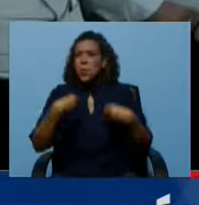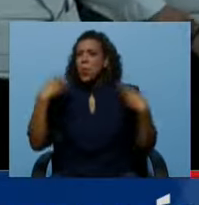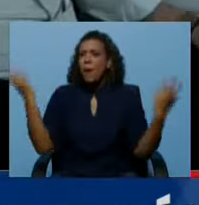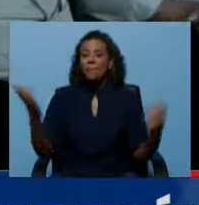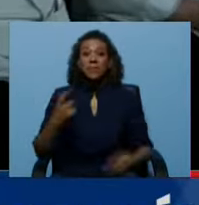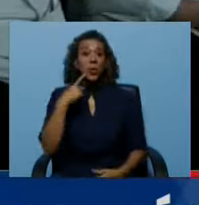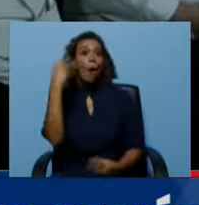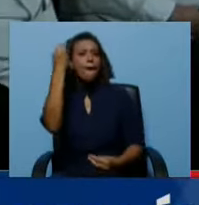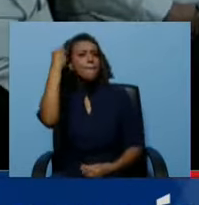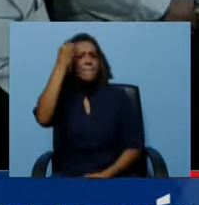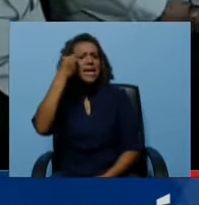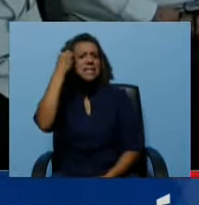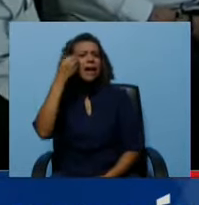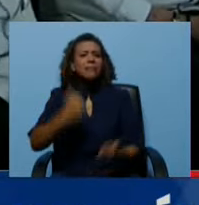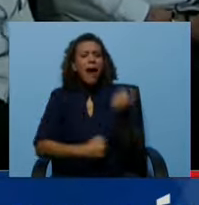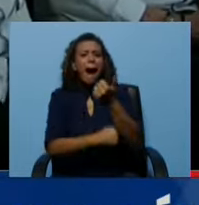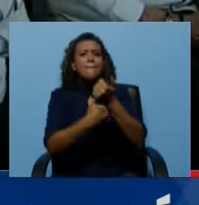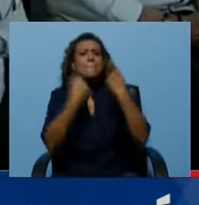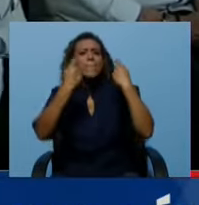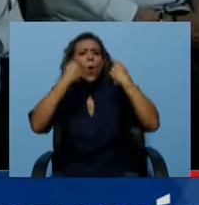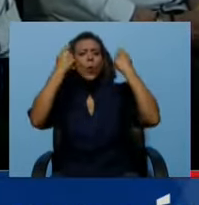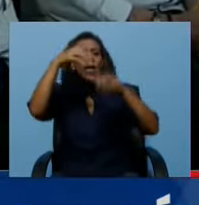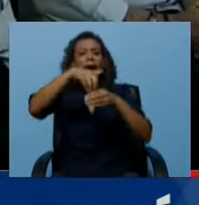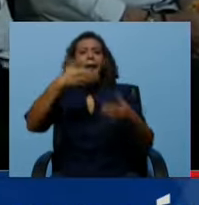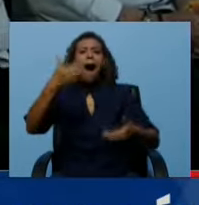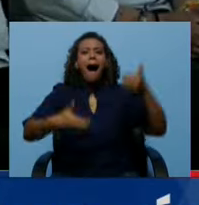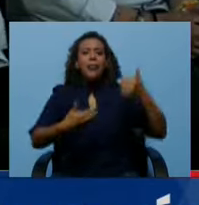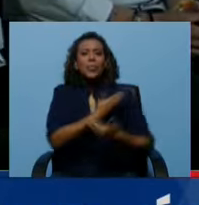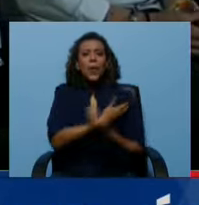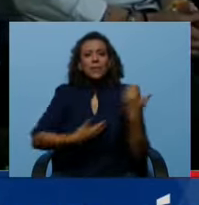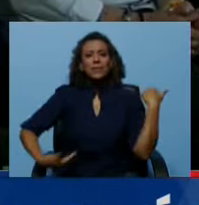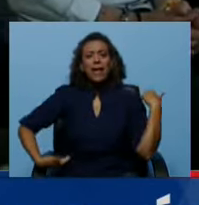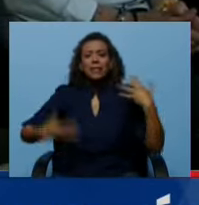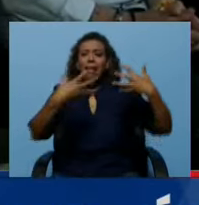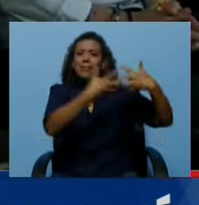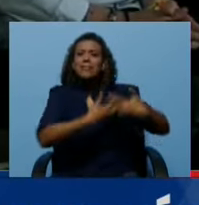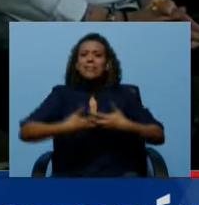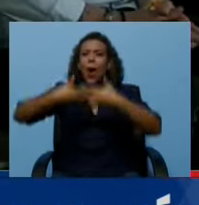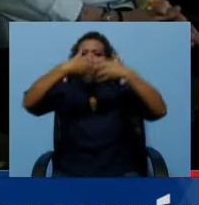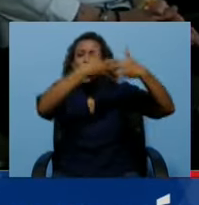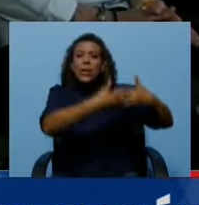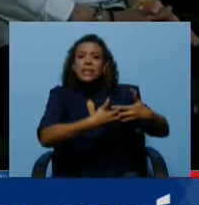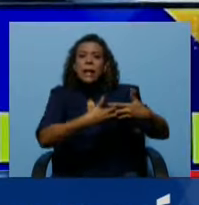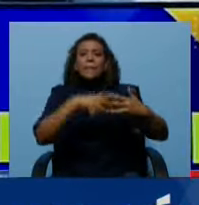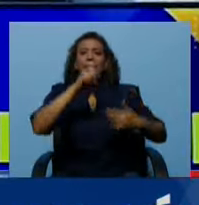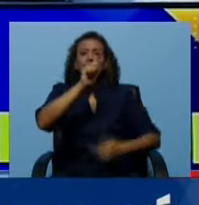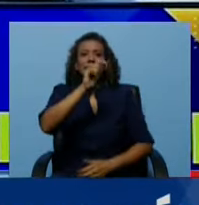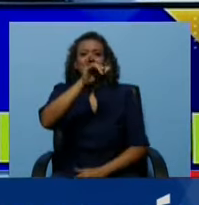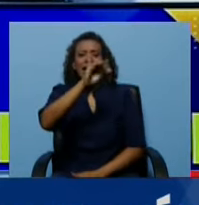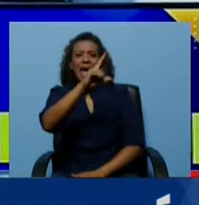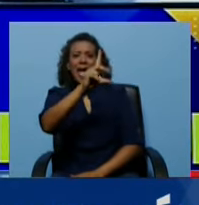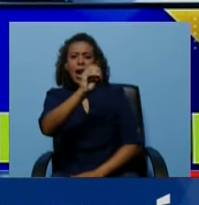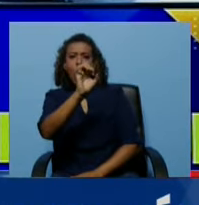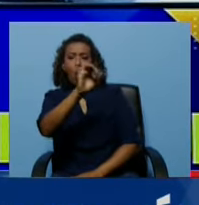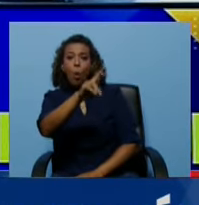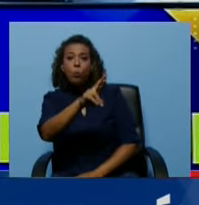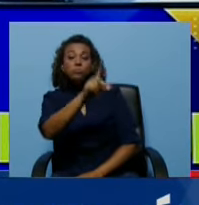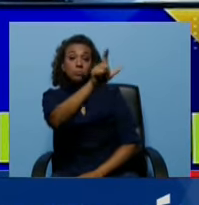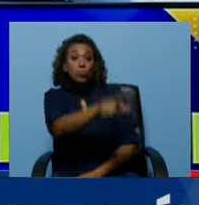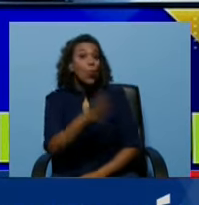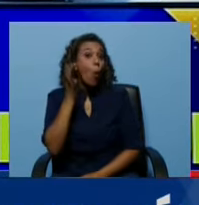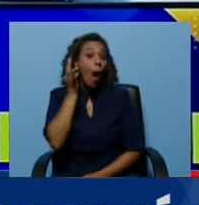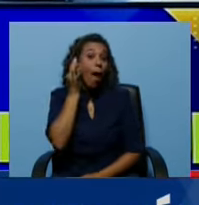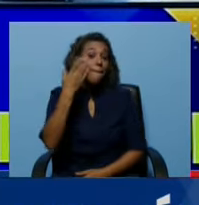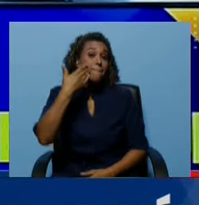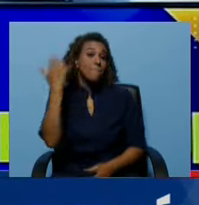Estoy pensando a quién voy a apoyar en la candidatura en Estados Unidos. Ya Taylor Swift apoya a una candidata.